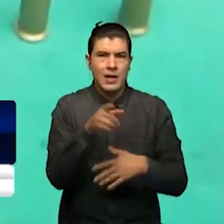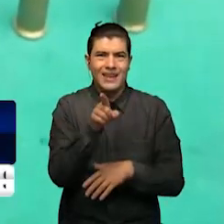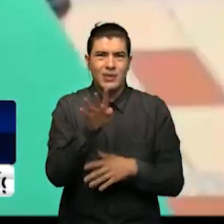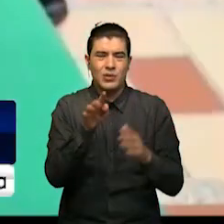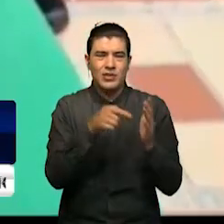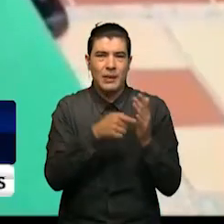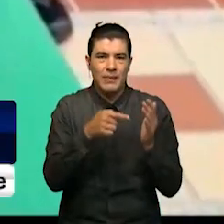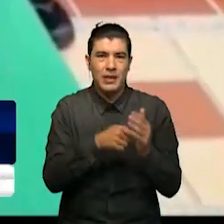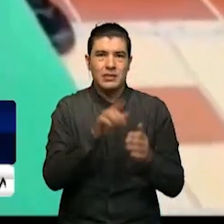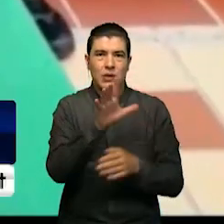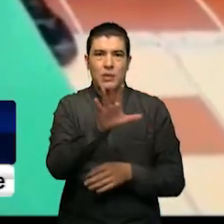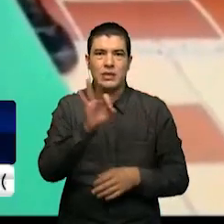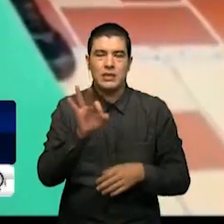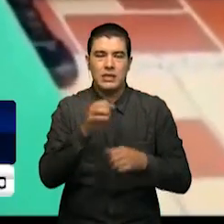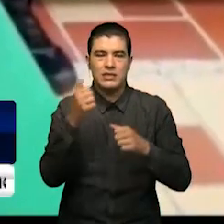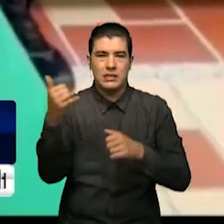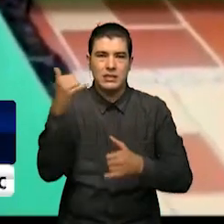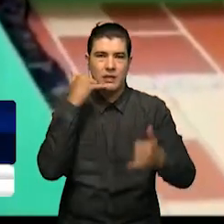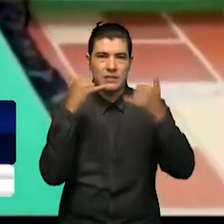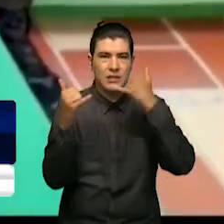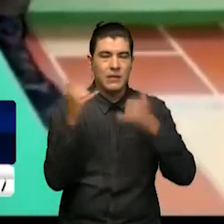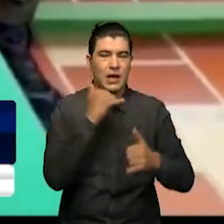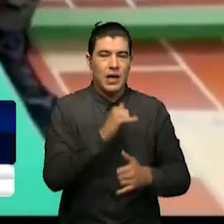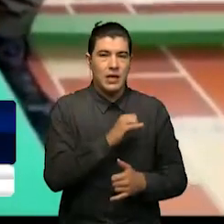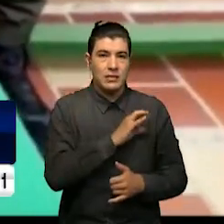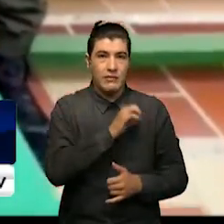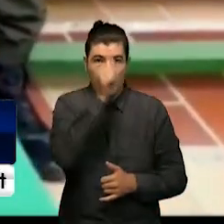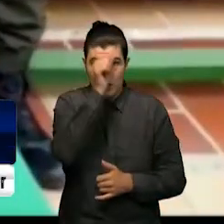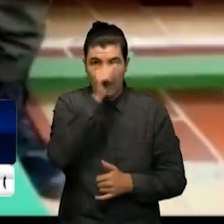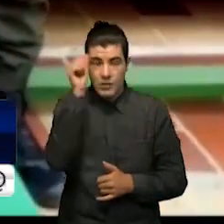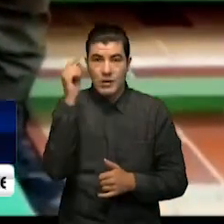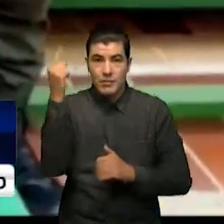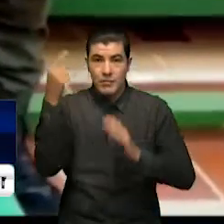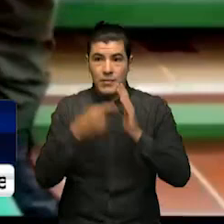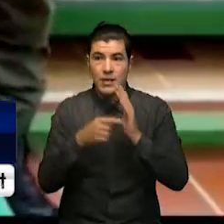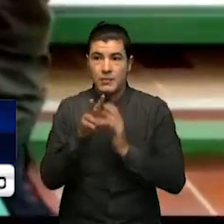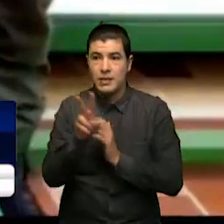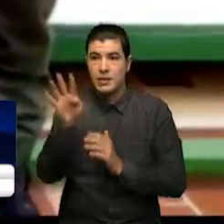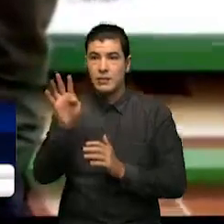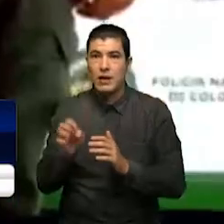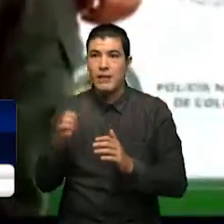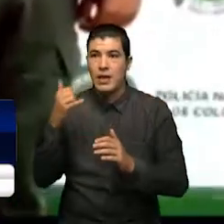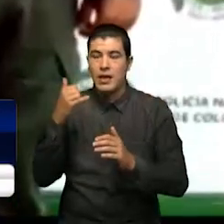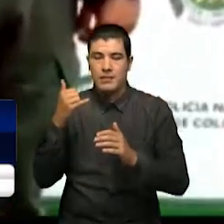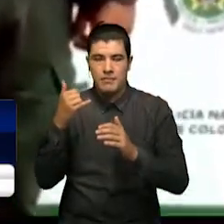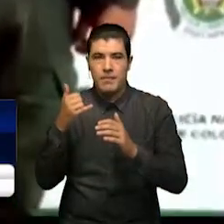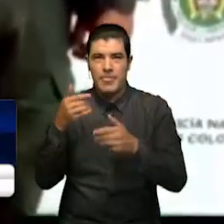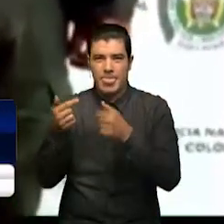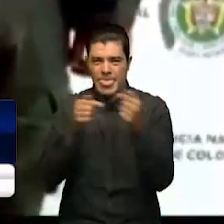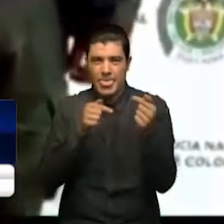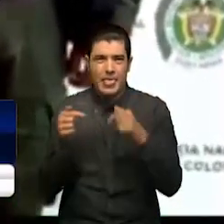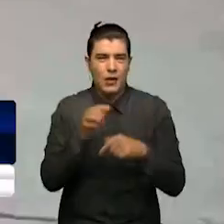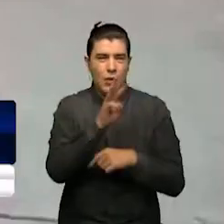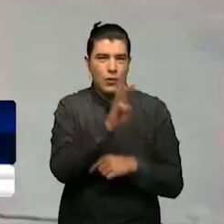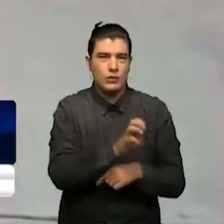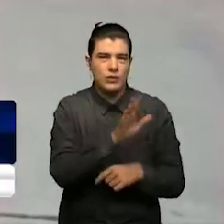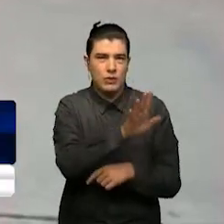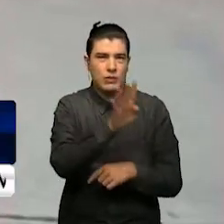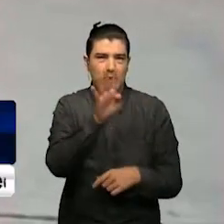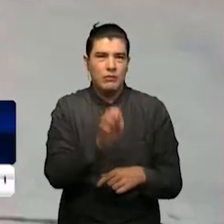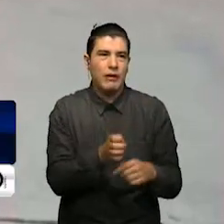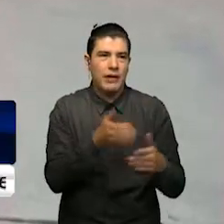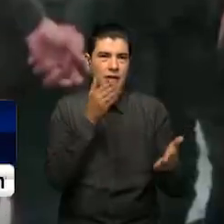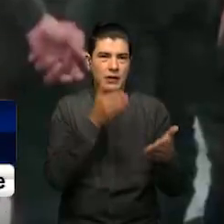llamadas durante el fin de semana. Se presentaron 1.029 riñas, 891 denuncias por alteración de la tranquilidad